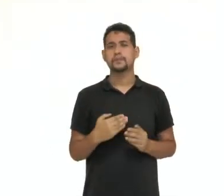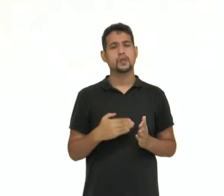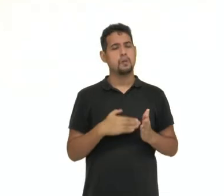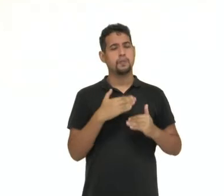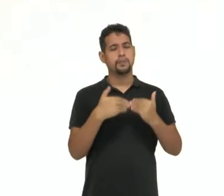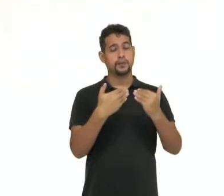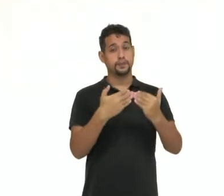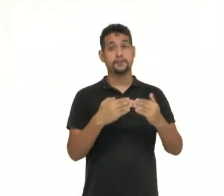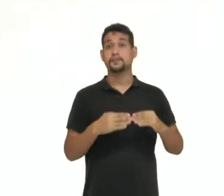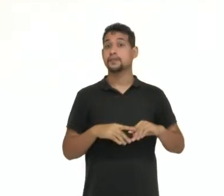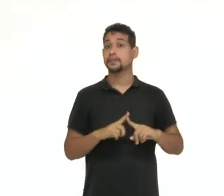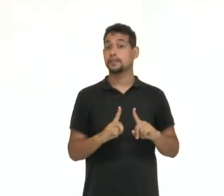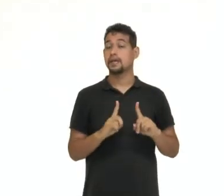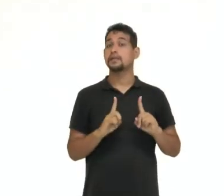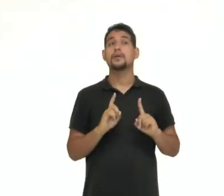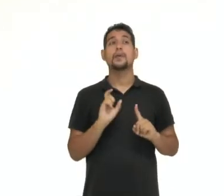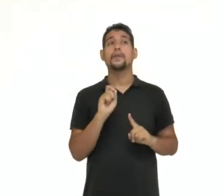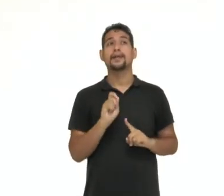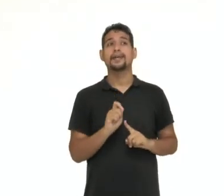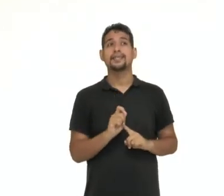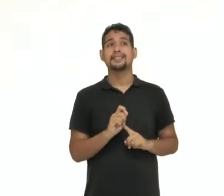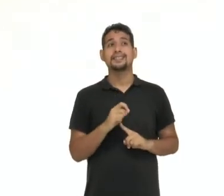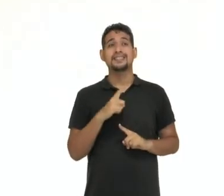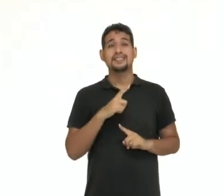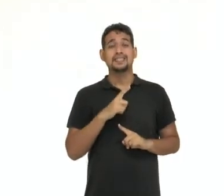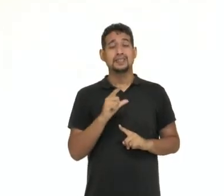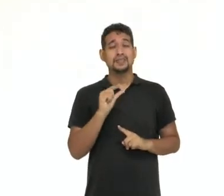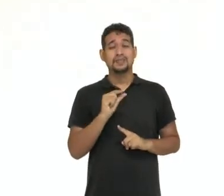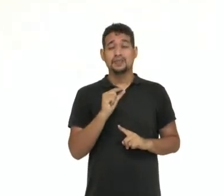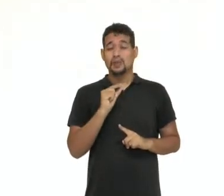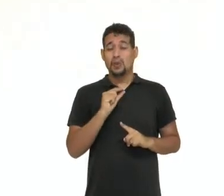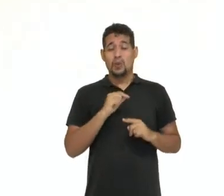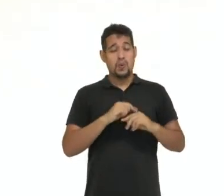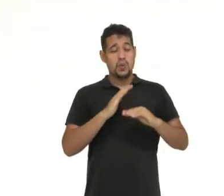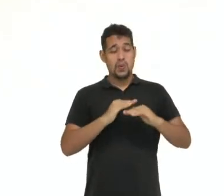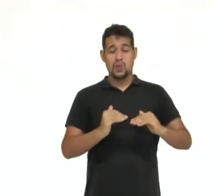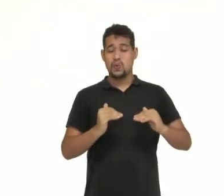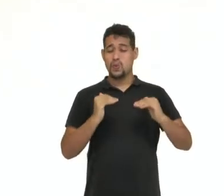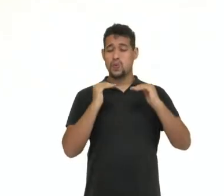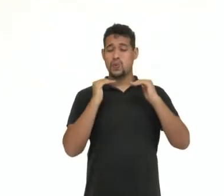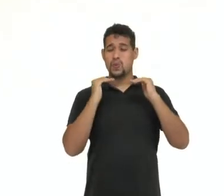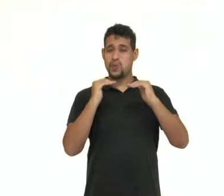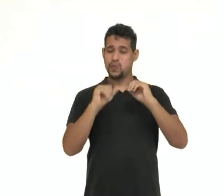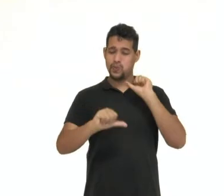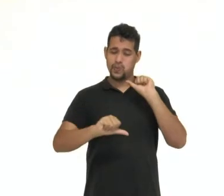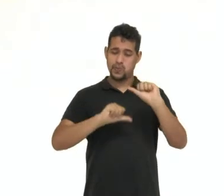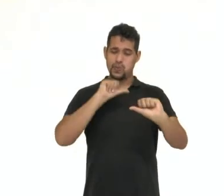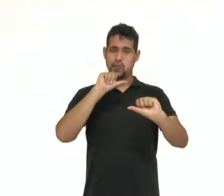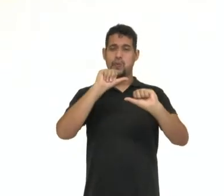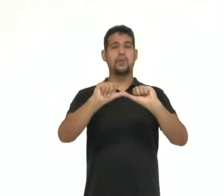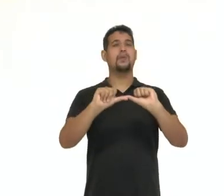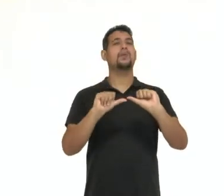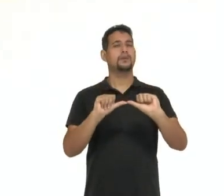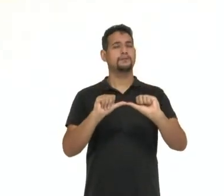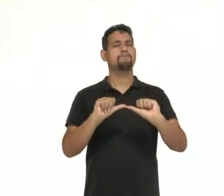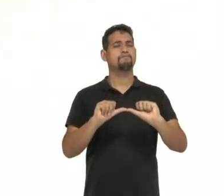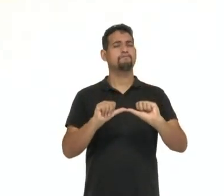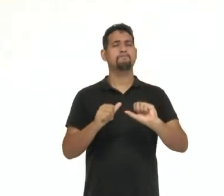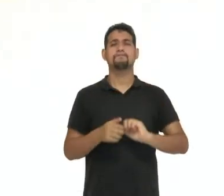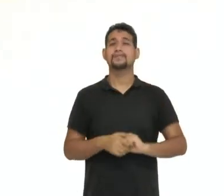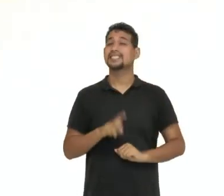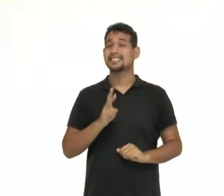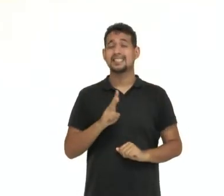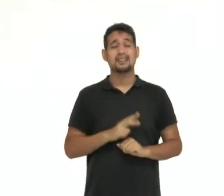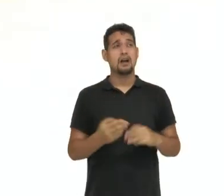siglo, una tasa de ascenso que se ha duplicado en la última década. Ha habido un aumento constante